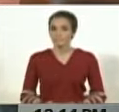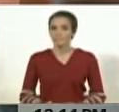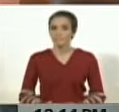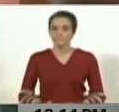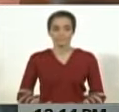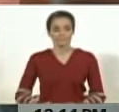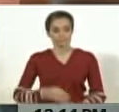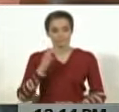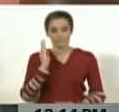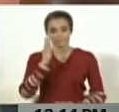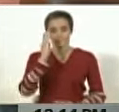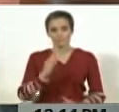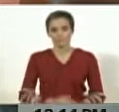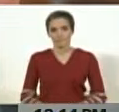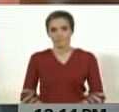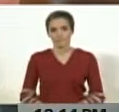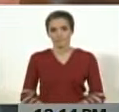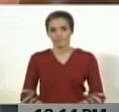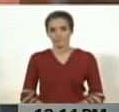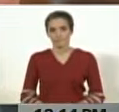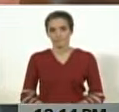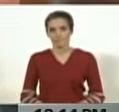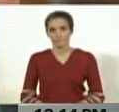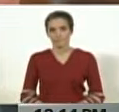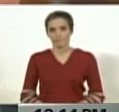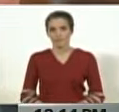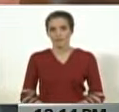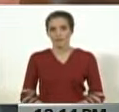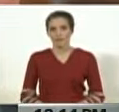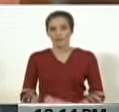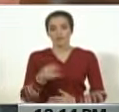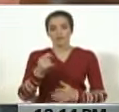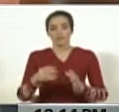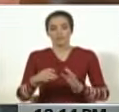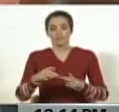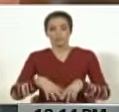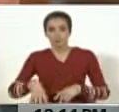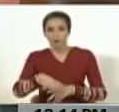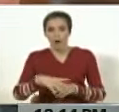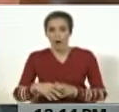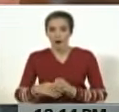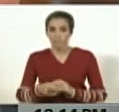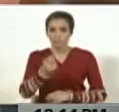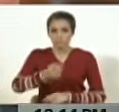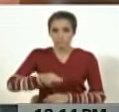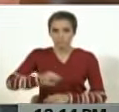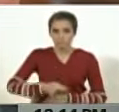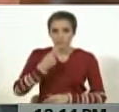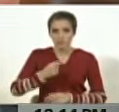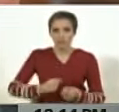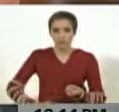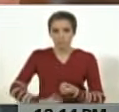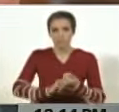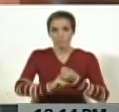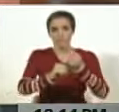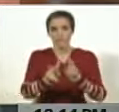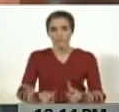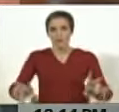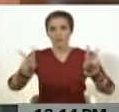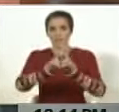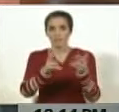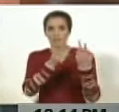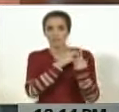una sentencia en donde la Sala Constitucional hace valer las competencias que le